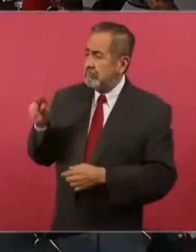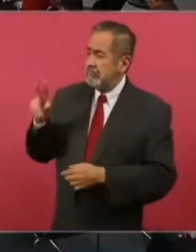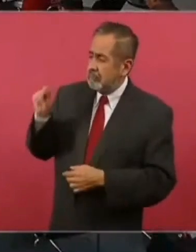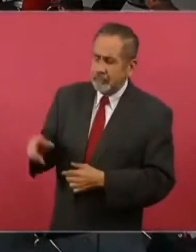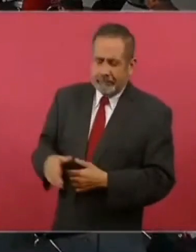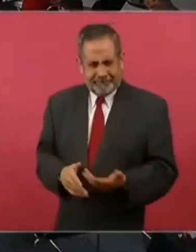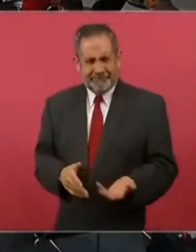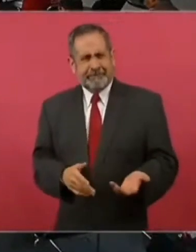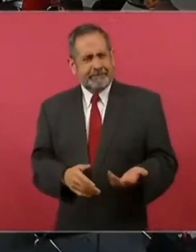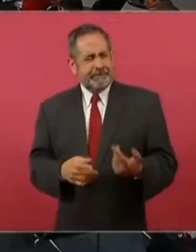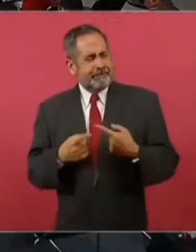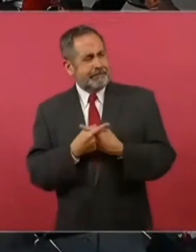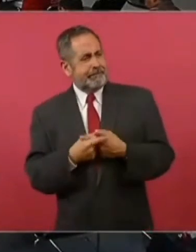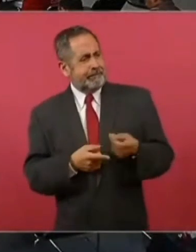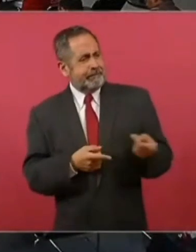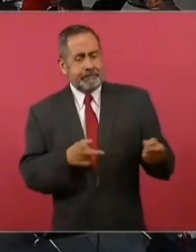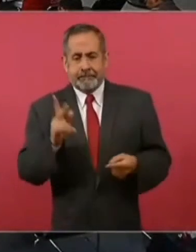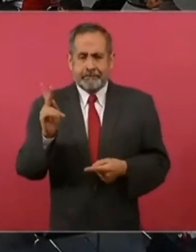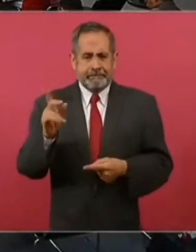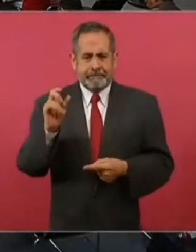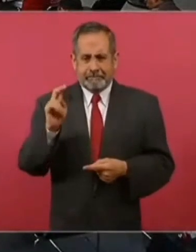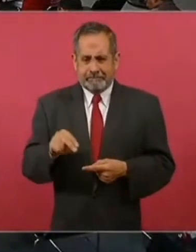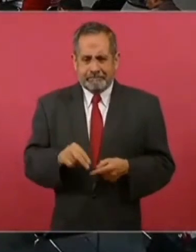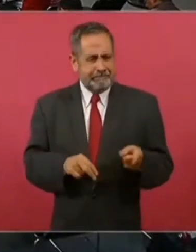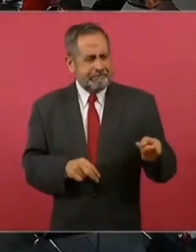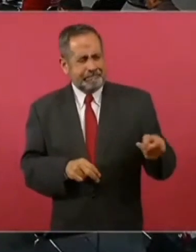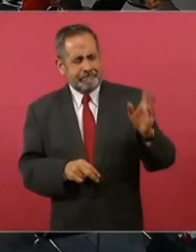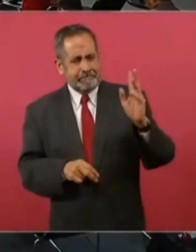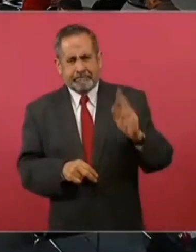de del PAN,